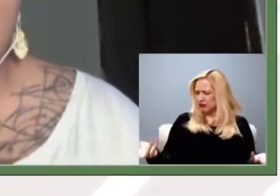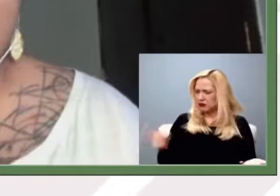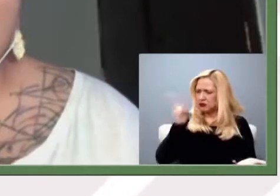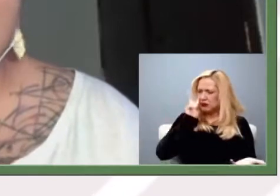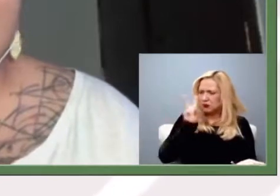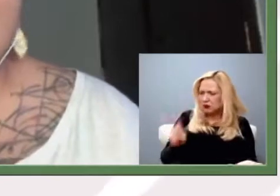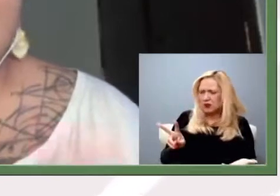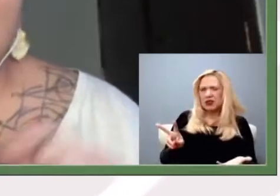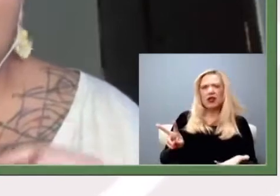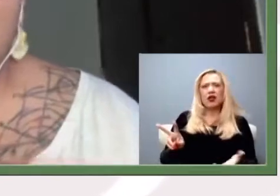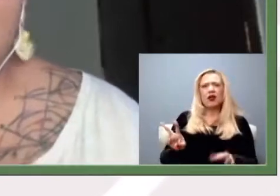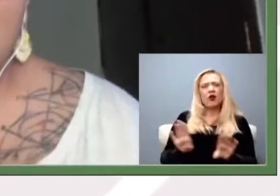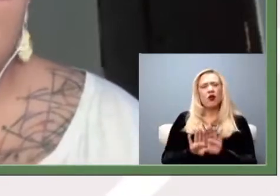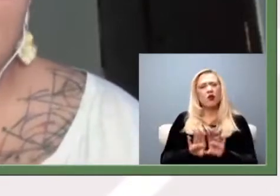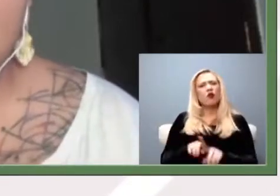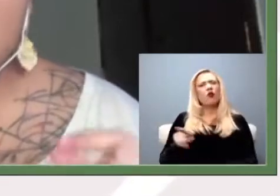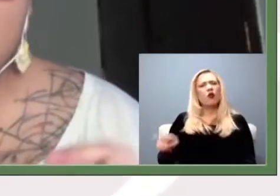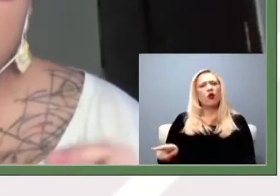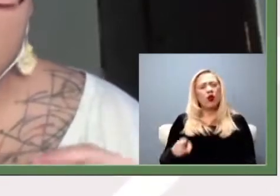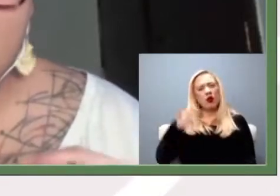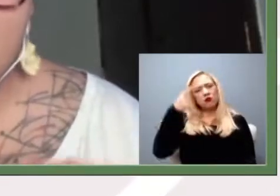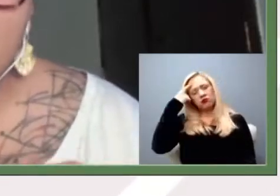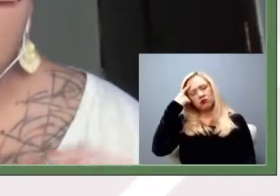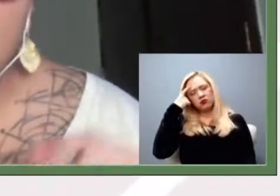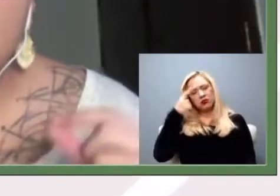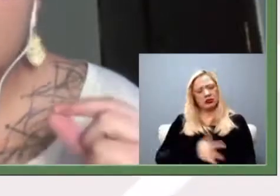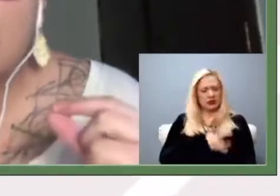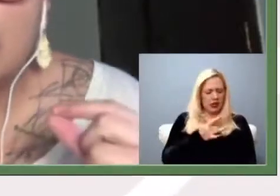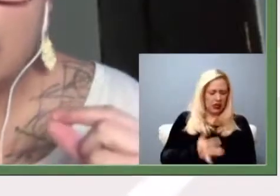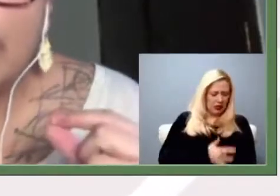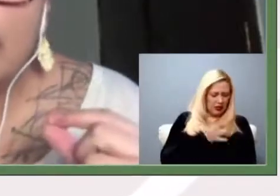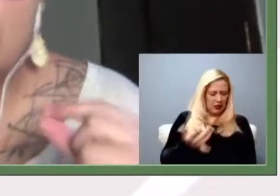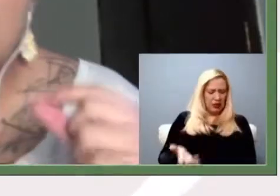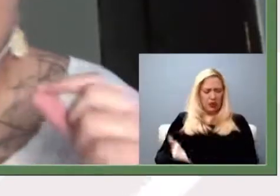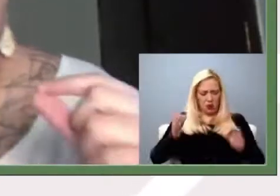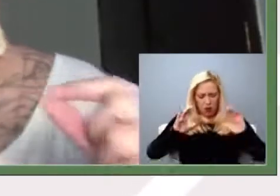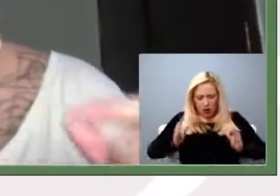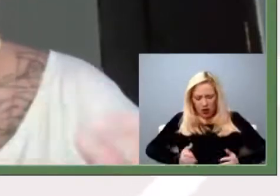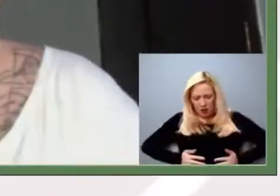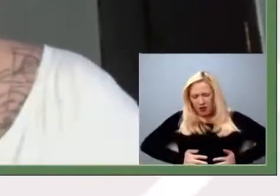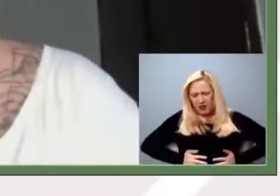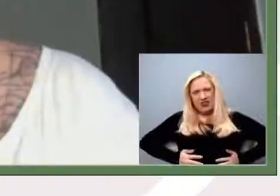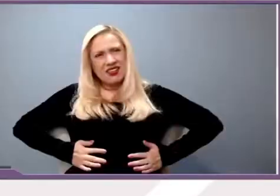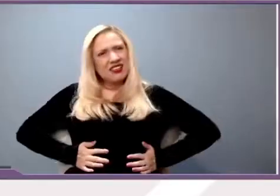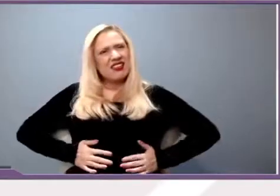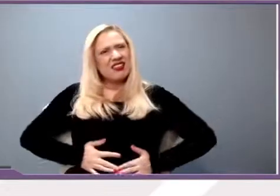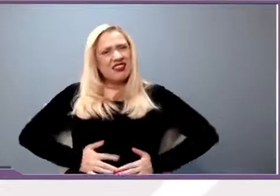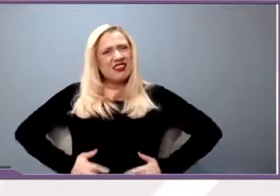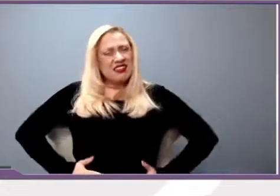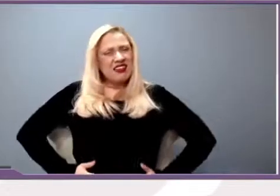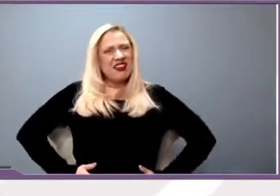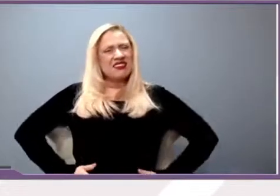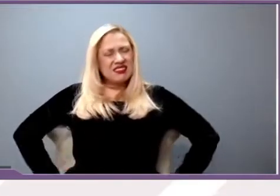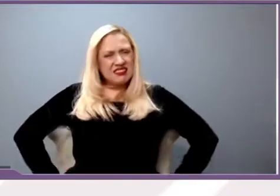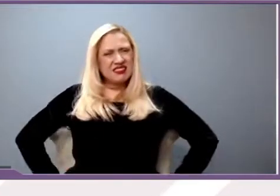cómo ellas están teniendo estrategias, cómo se están sintiendo, cómo sienten el cuerpo, si hacen alguna actividad